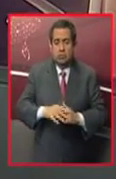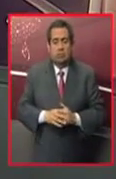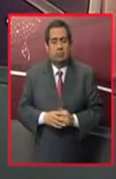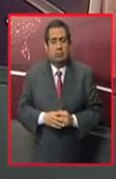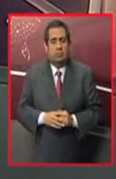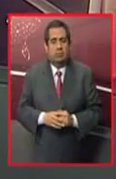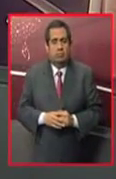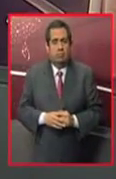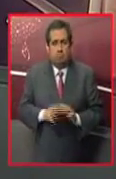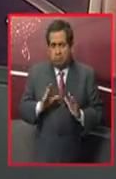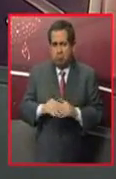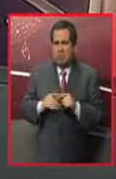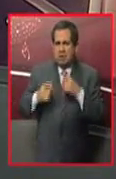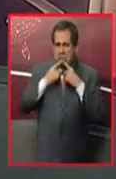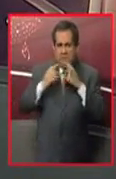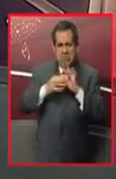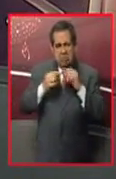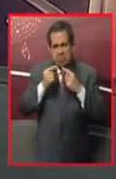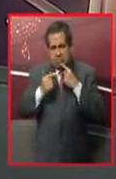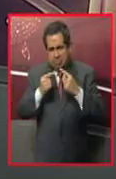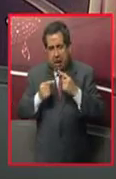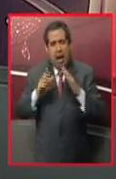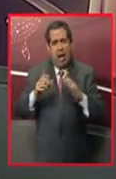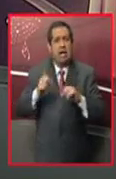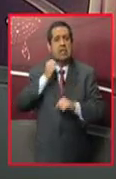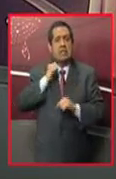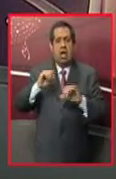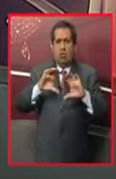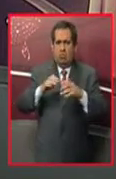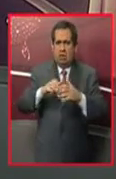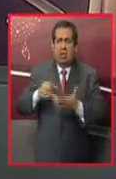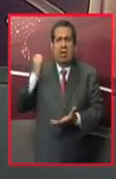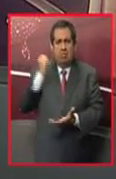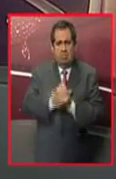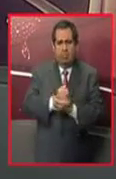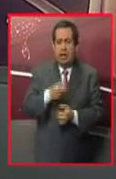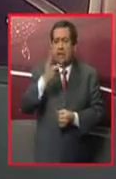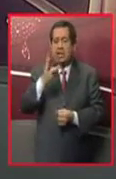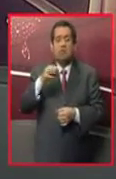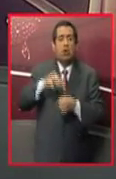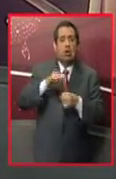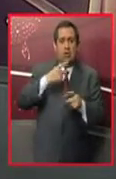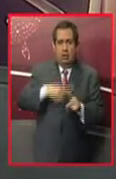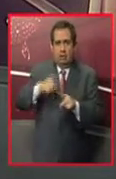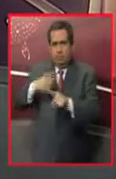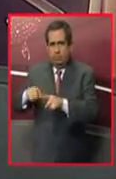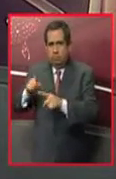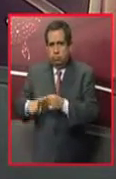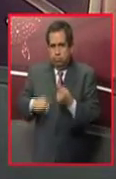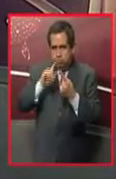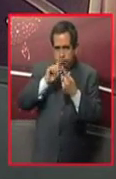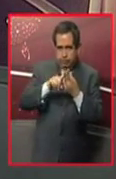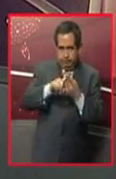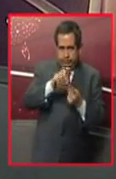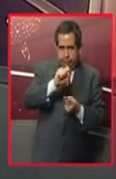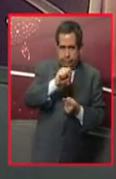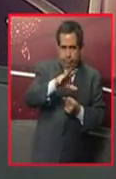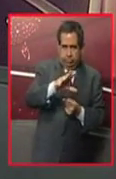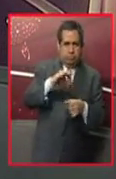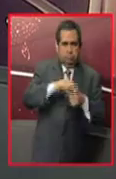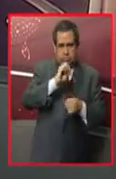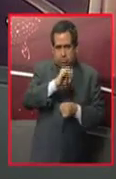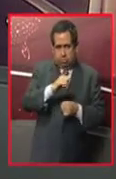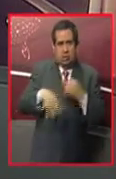Al concluir el desahogo del contenido de las reservas, el Pleno del Senado avaló el dictamen en 3 diferentes votaciones. La primera arrojó 65 votos a